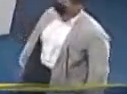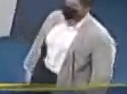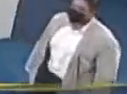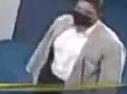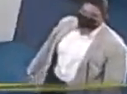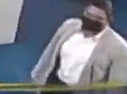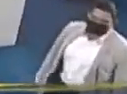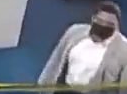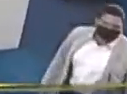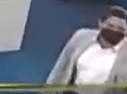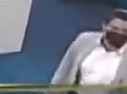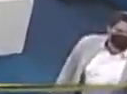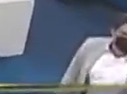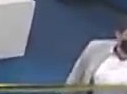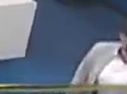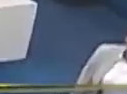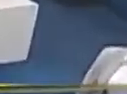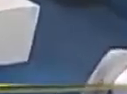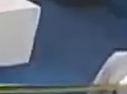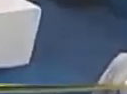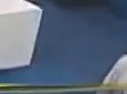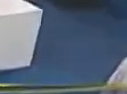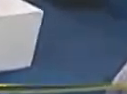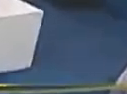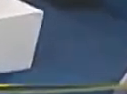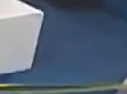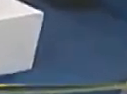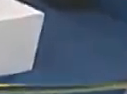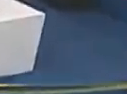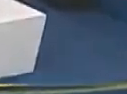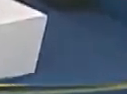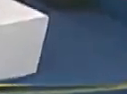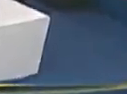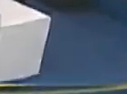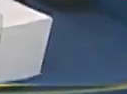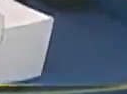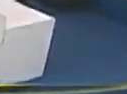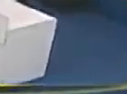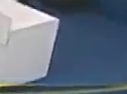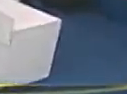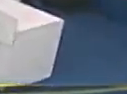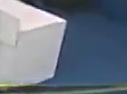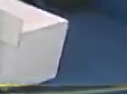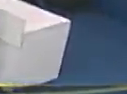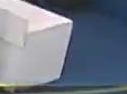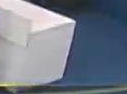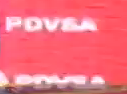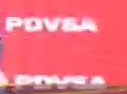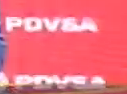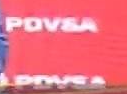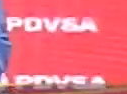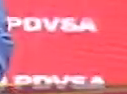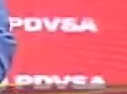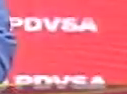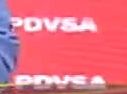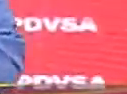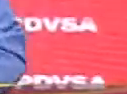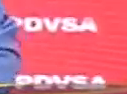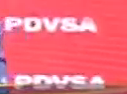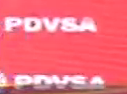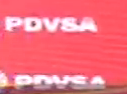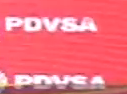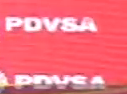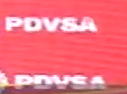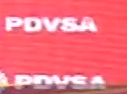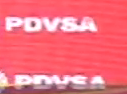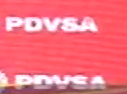revolucionario. Saludo solidario y revolucionario. Saludo solidario y